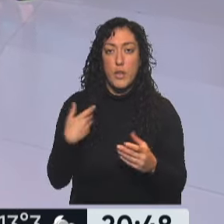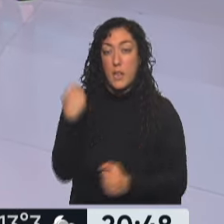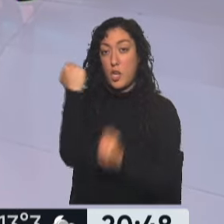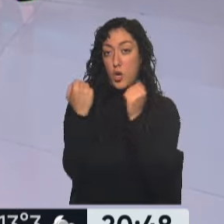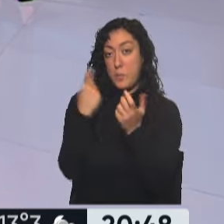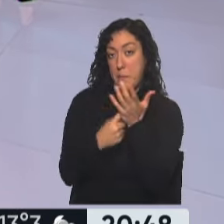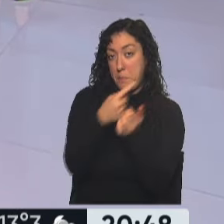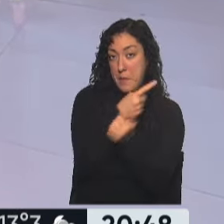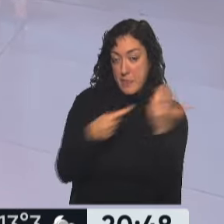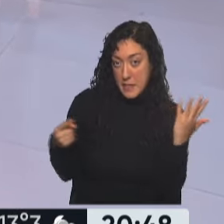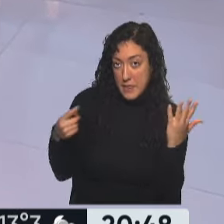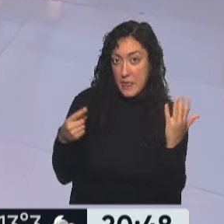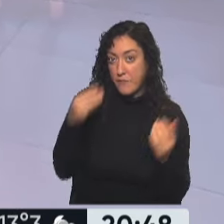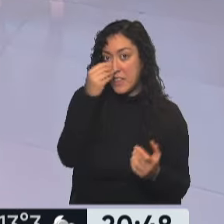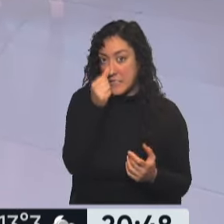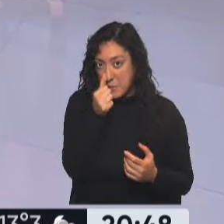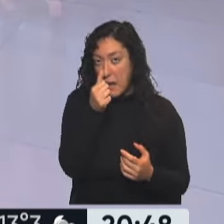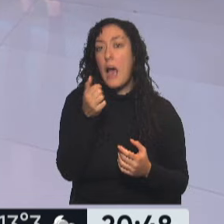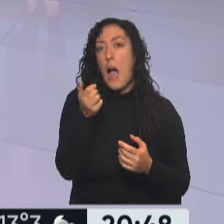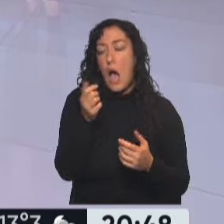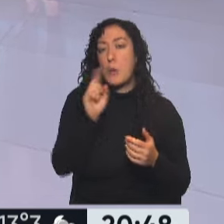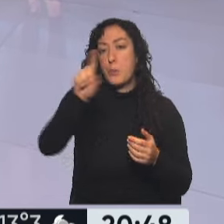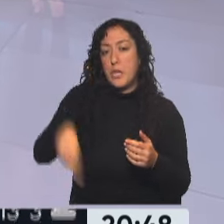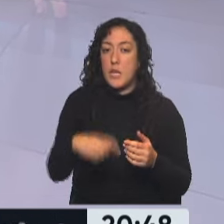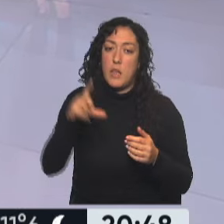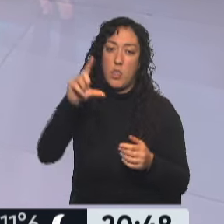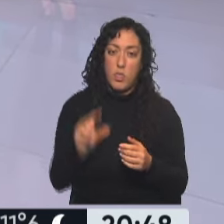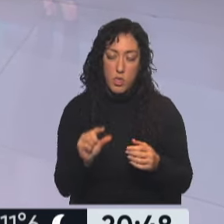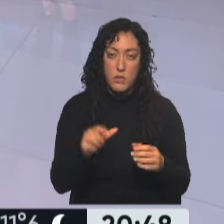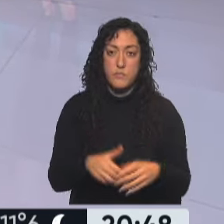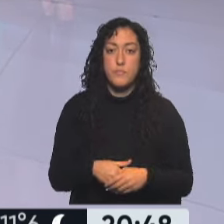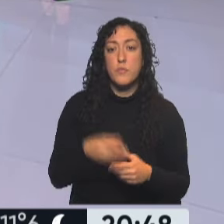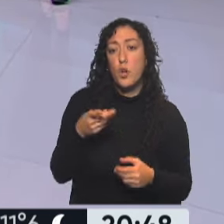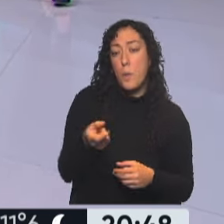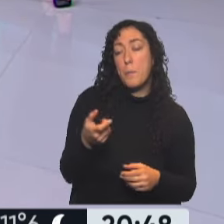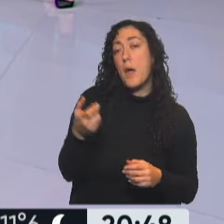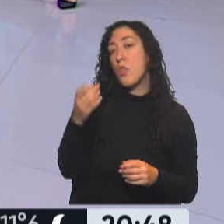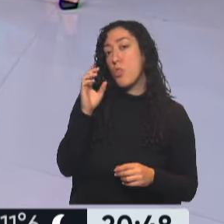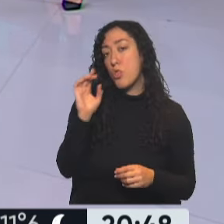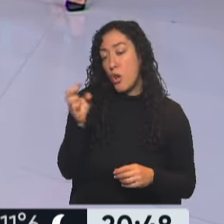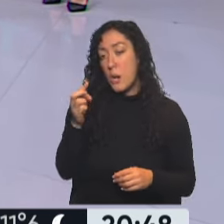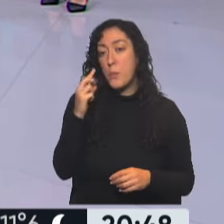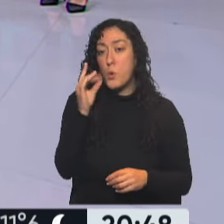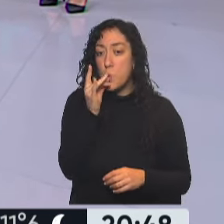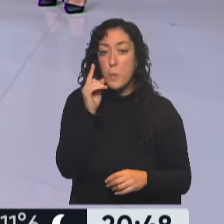que se tomaron durante el fin de semana y que venimos comentando. Para la compra, el dólar informal cerró en